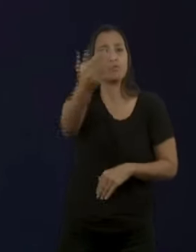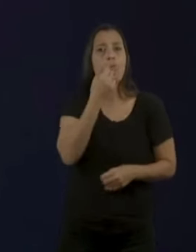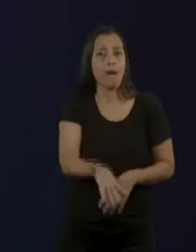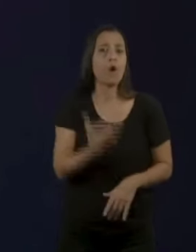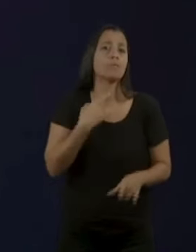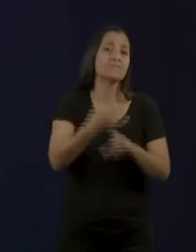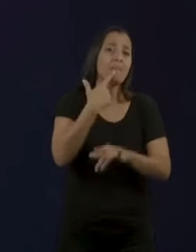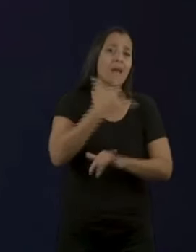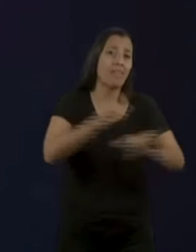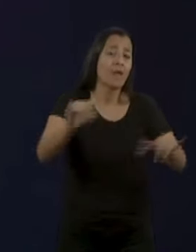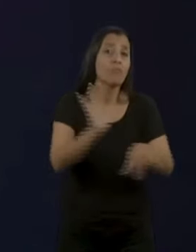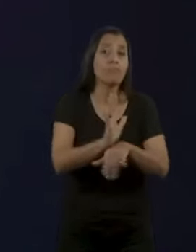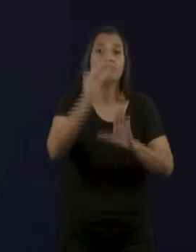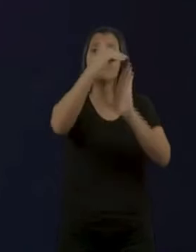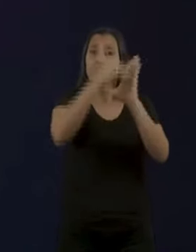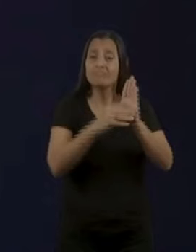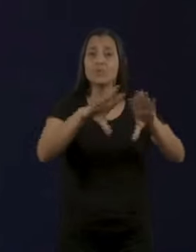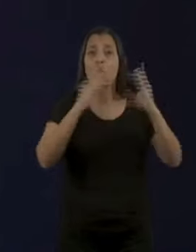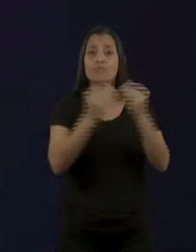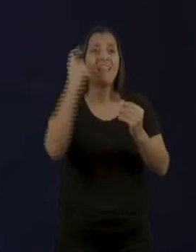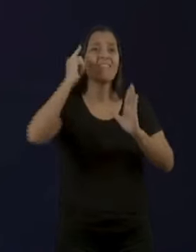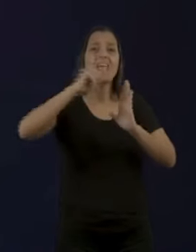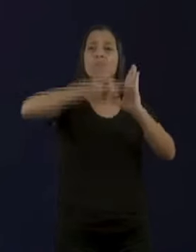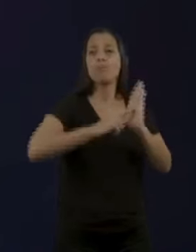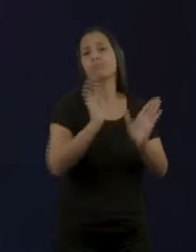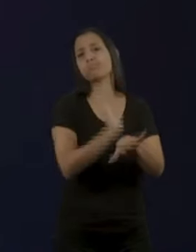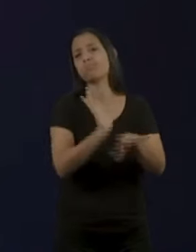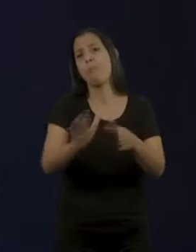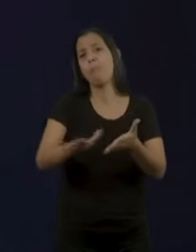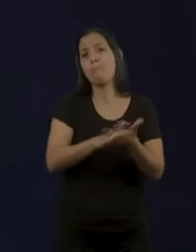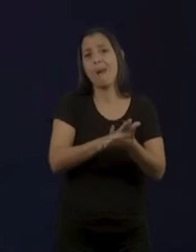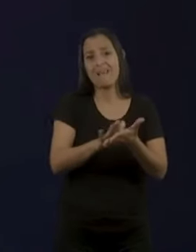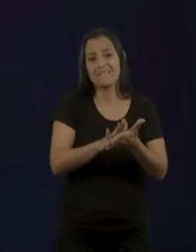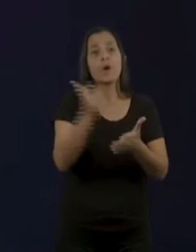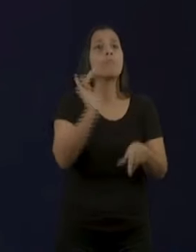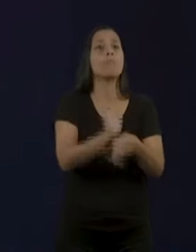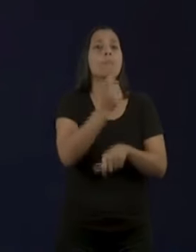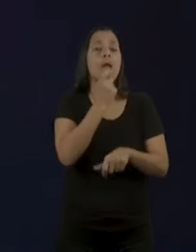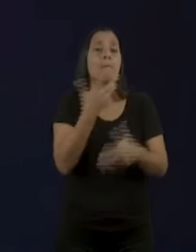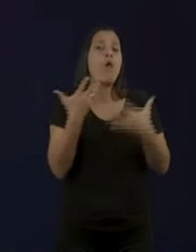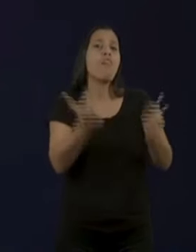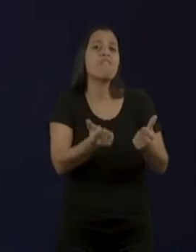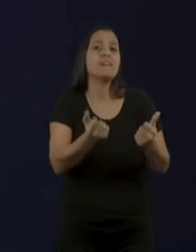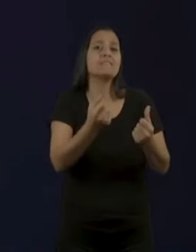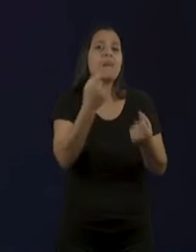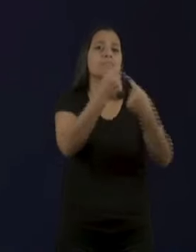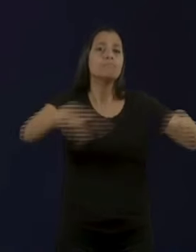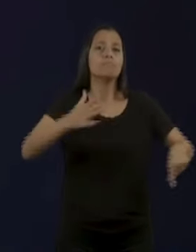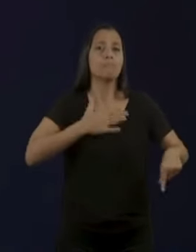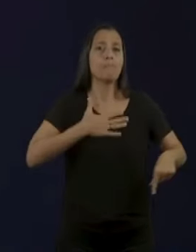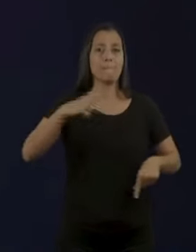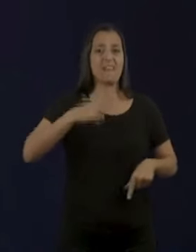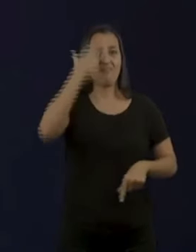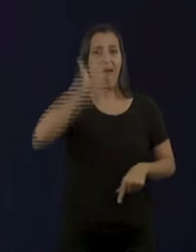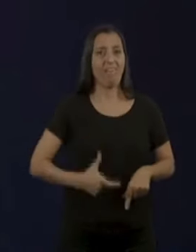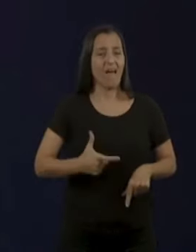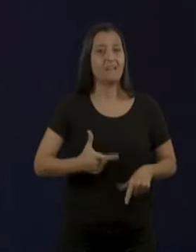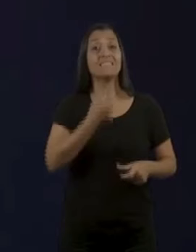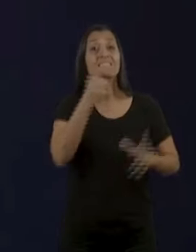no es tan básico que eh aclaramos en uno de los puntos la defensa de la propiedad privada digo no tema que tal vez si no fuese en